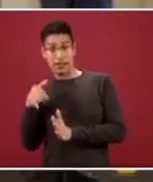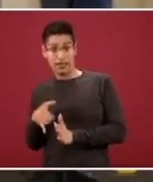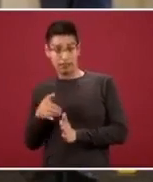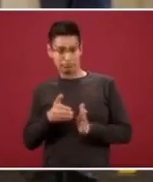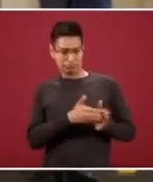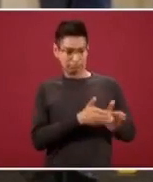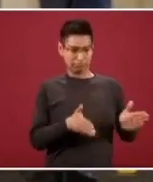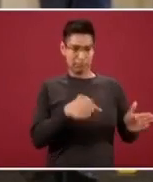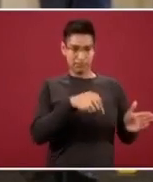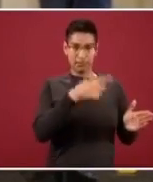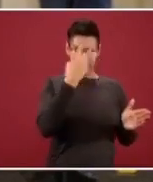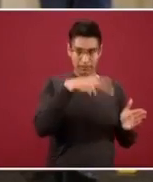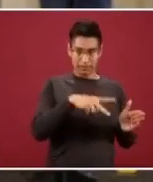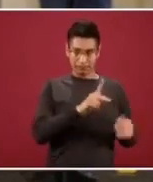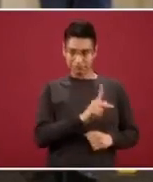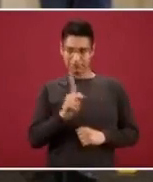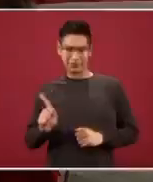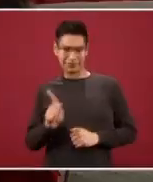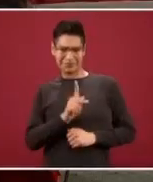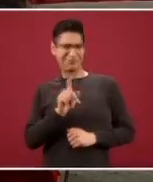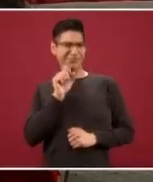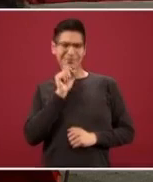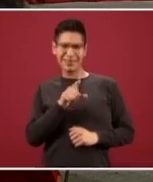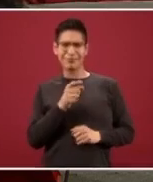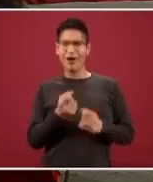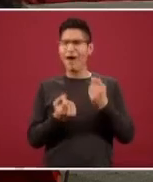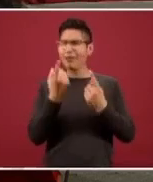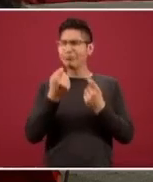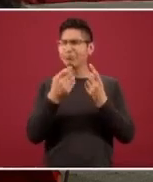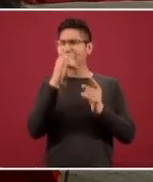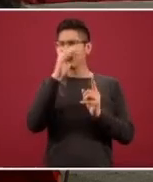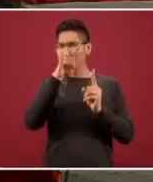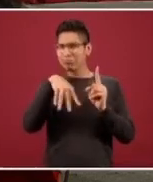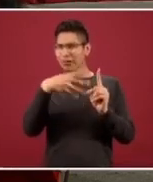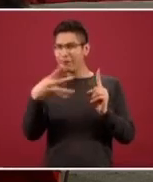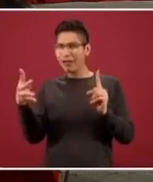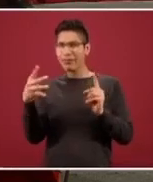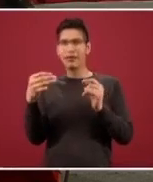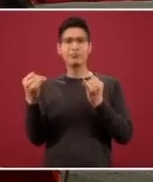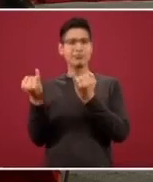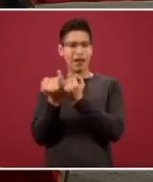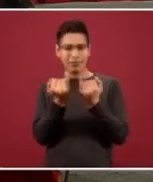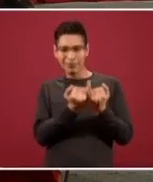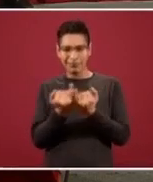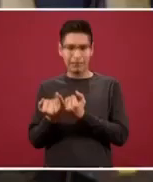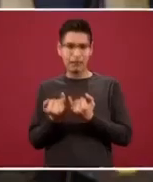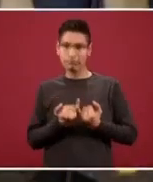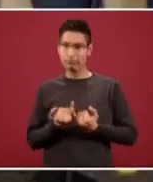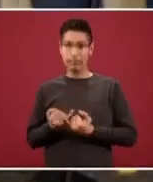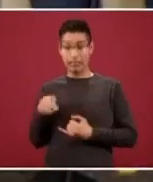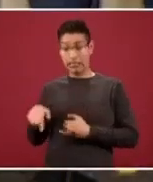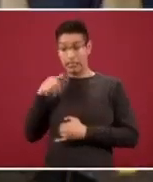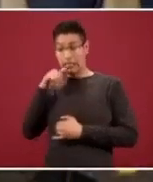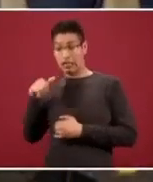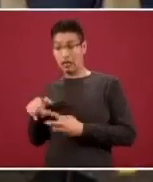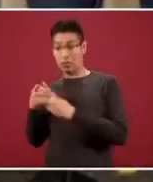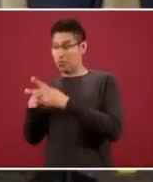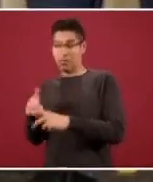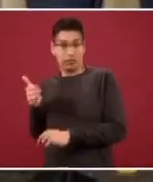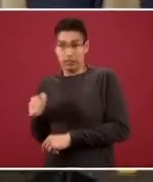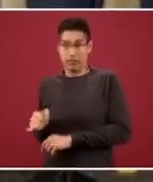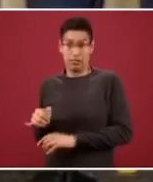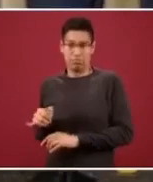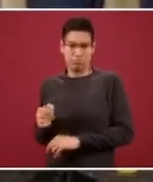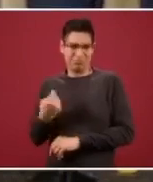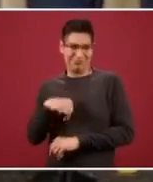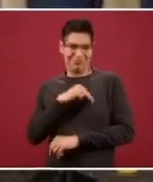interpretación? ¿Por qué? Porque incluso hay tablas que comparan, que así empezó Italia, entonces comparan con esto, da miedo. ¿Cuál es su interpretación? ¿Por